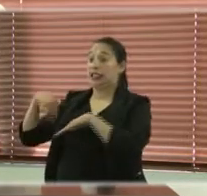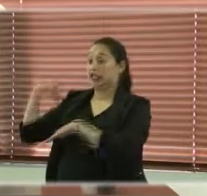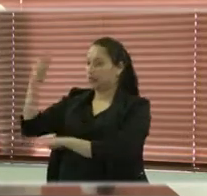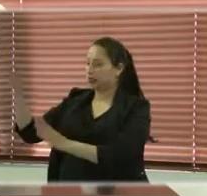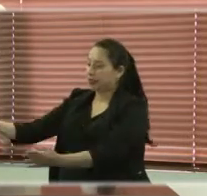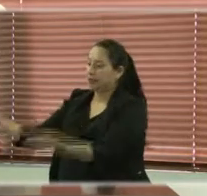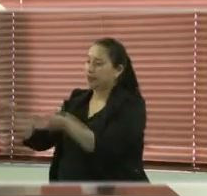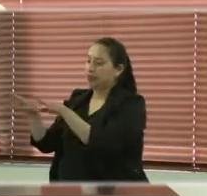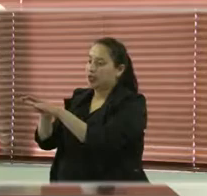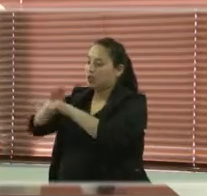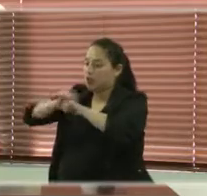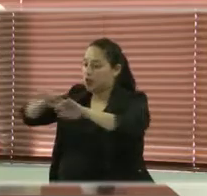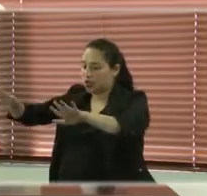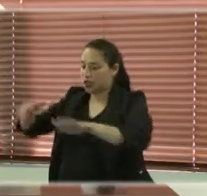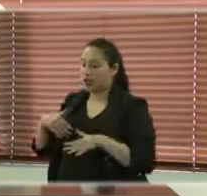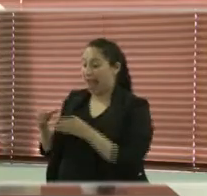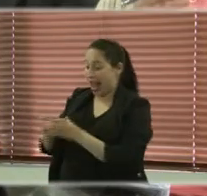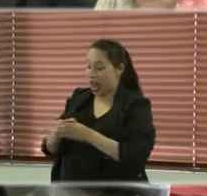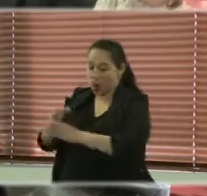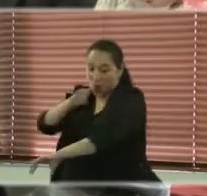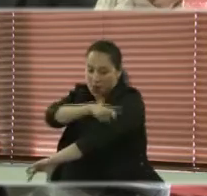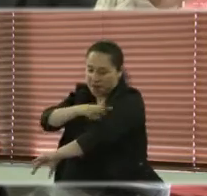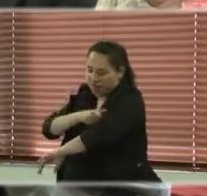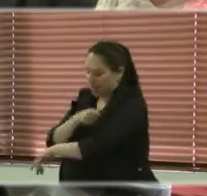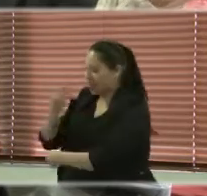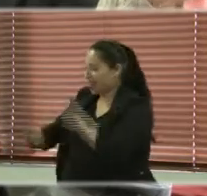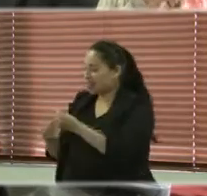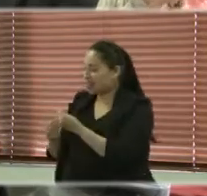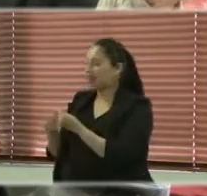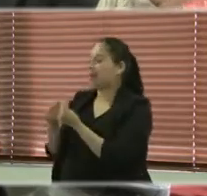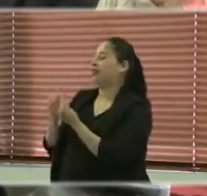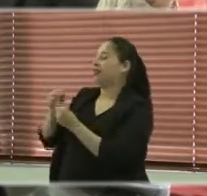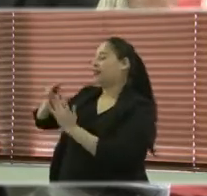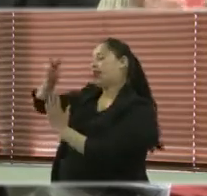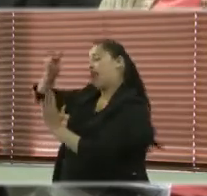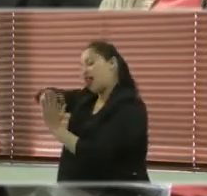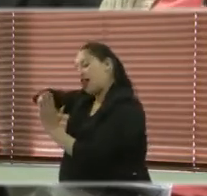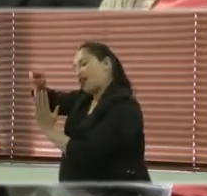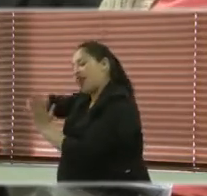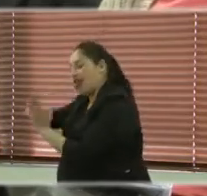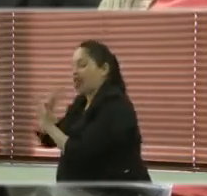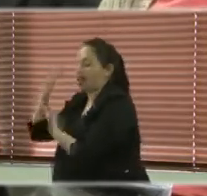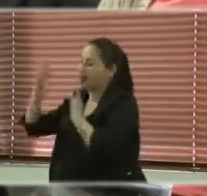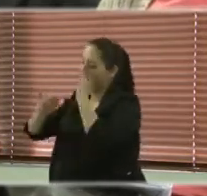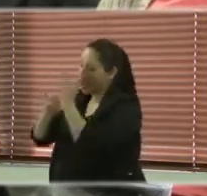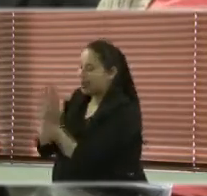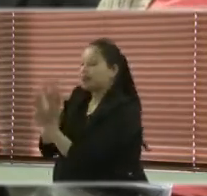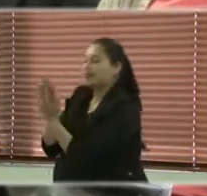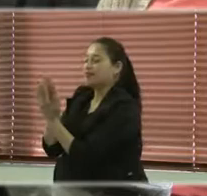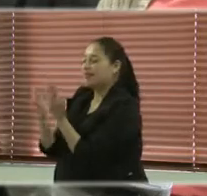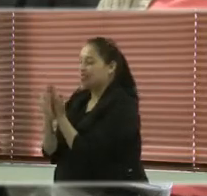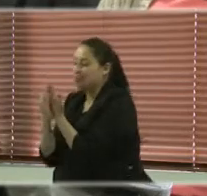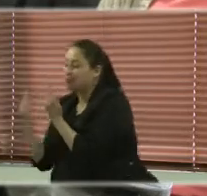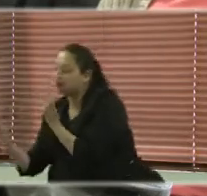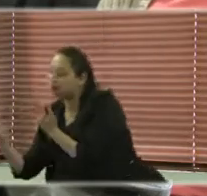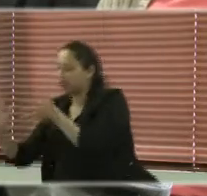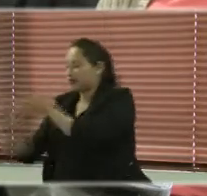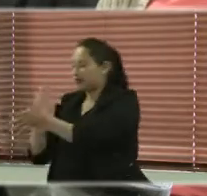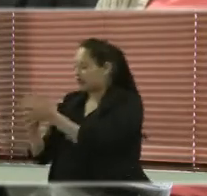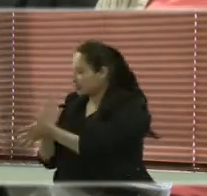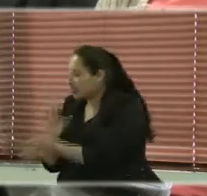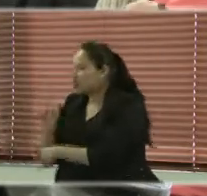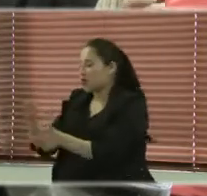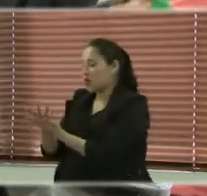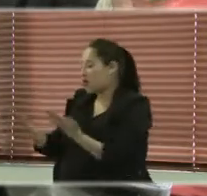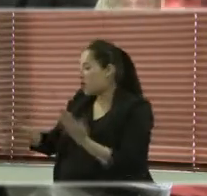convocatoria Pues el comité ya inicia su fase de lectura y análisis de toda esa información de compilación de toda la jurisprudencia